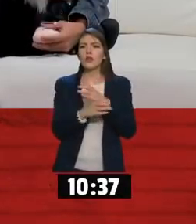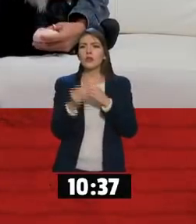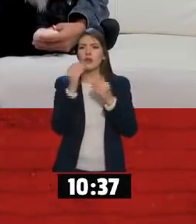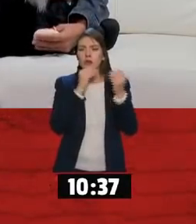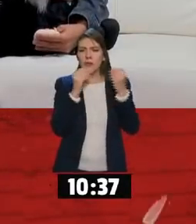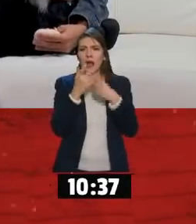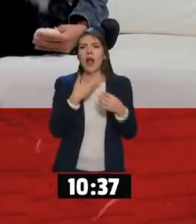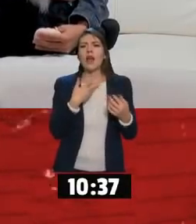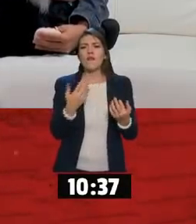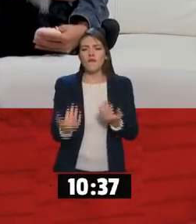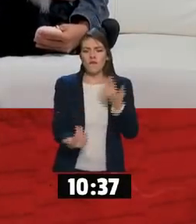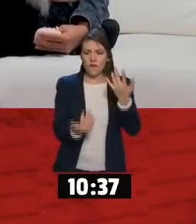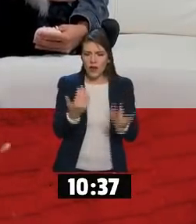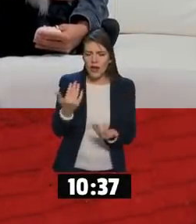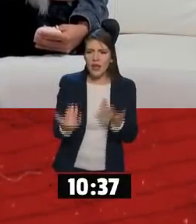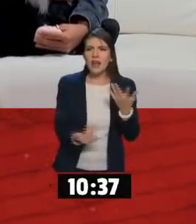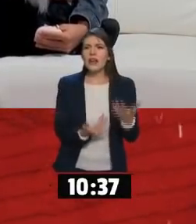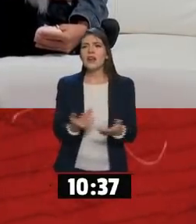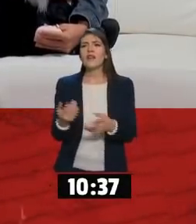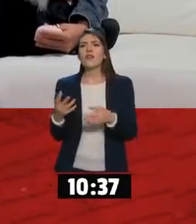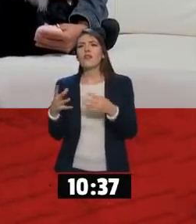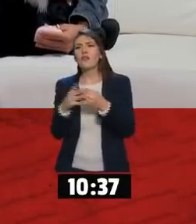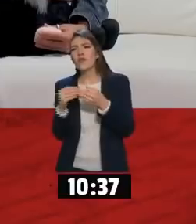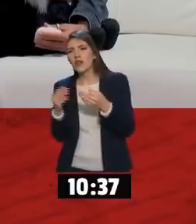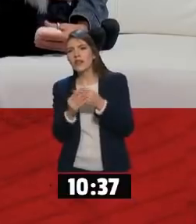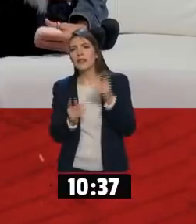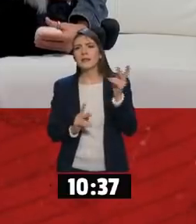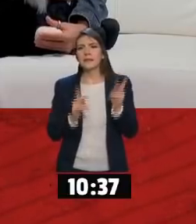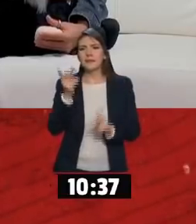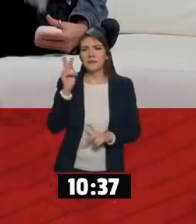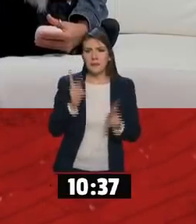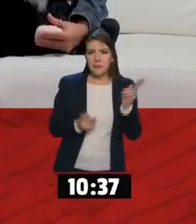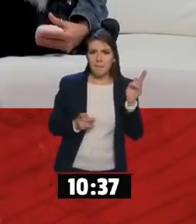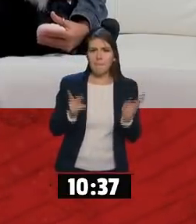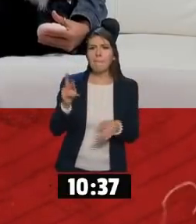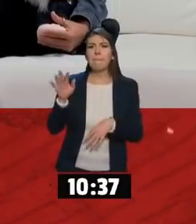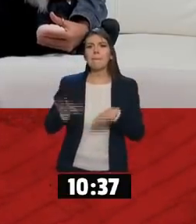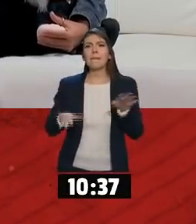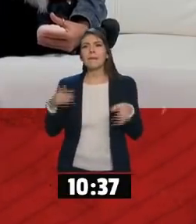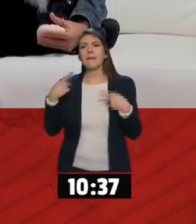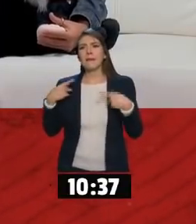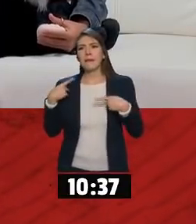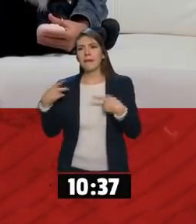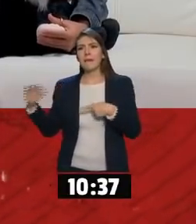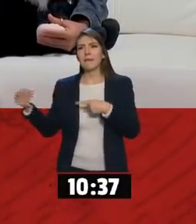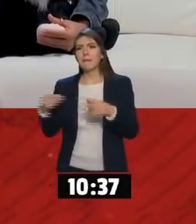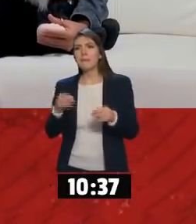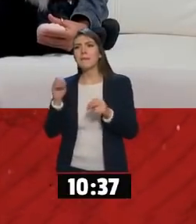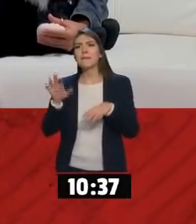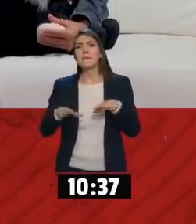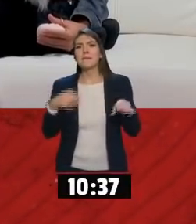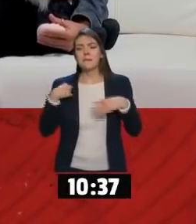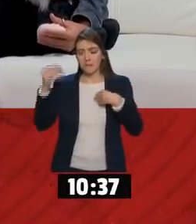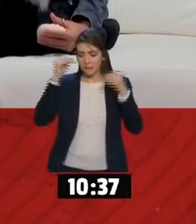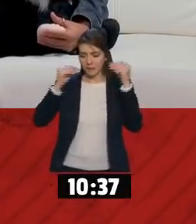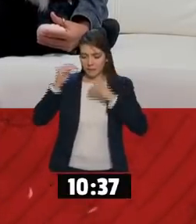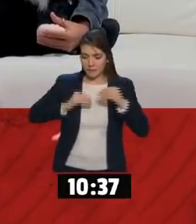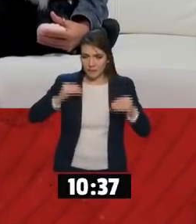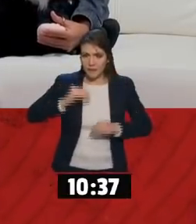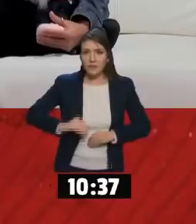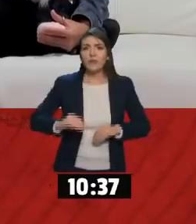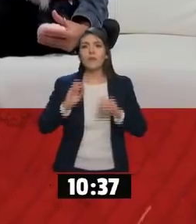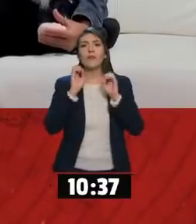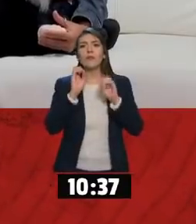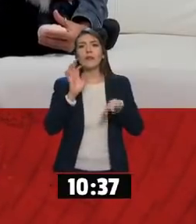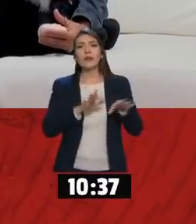harina, tenemos verduras, frutas que a veces son los personajes, a veces son las cosas que nos ponemos para convertirnos en los personajes, a veces son las